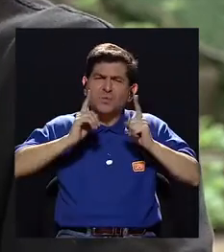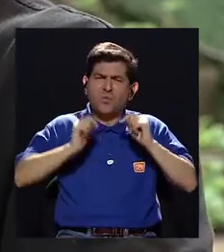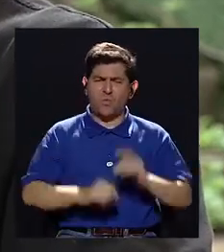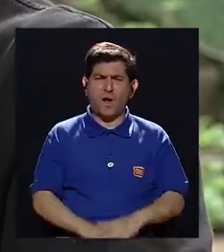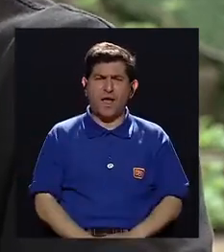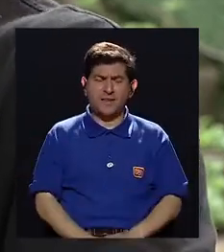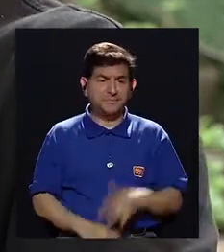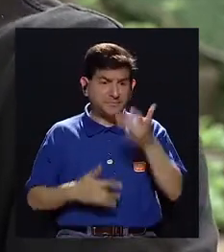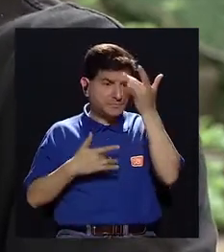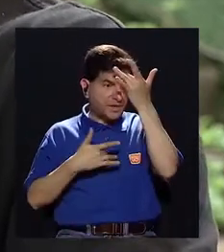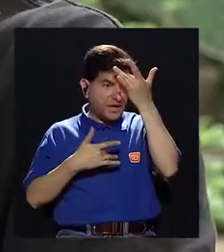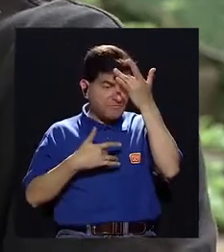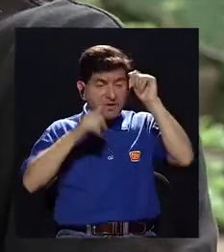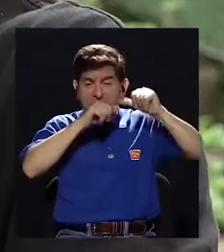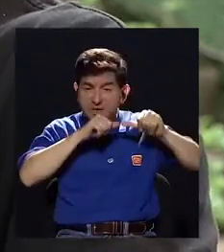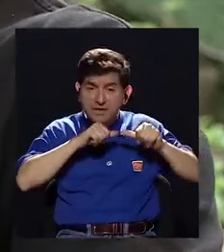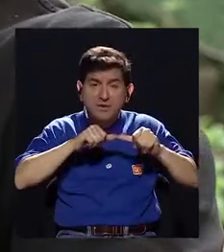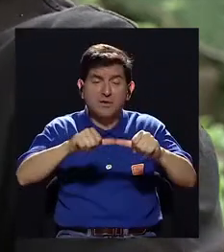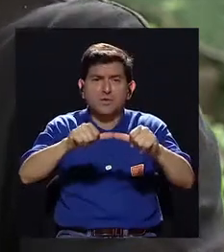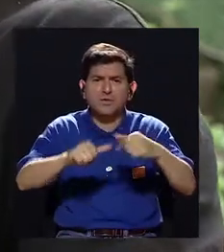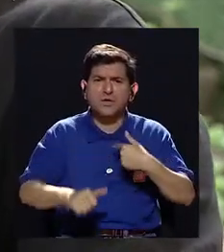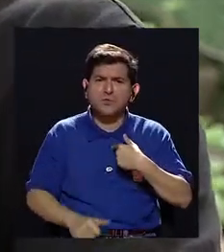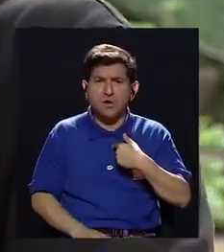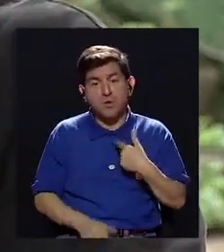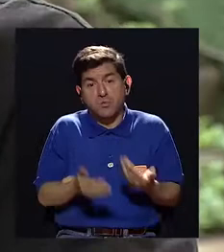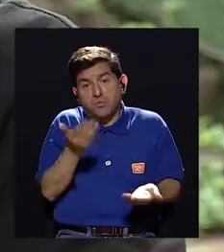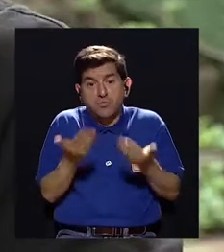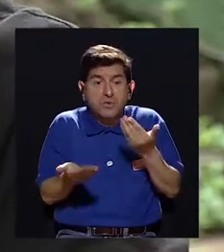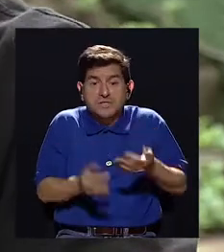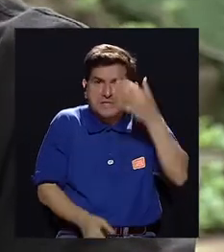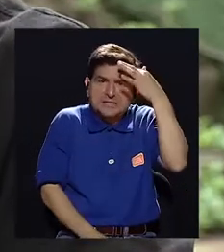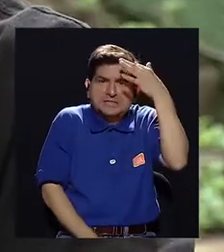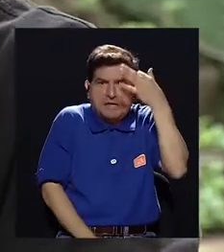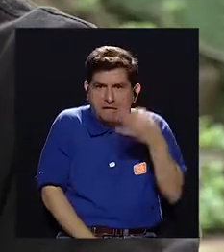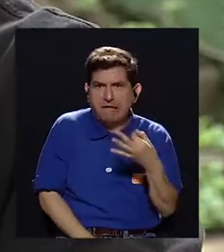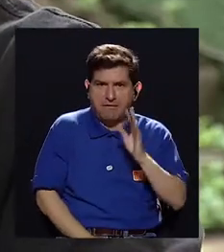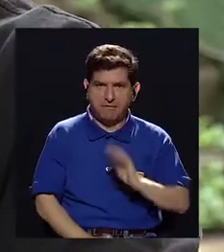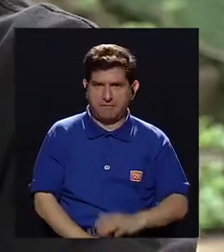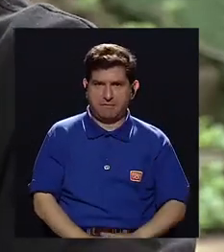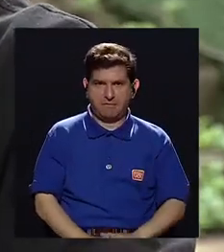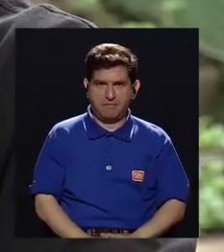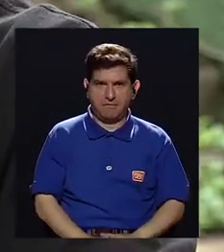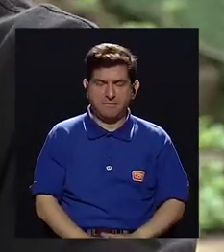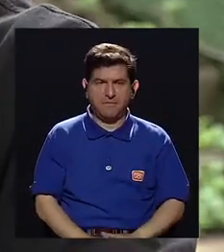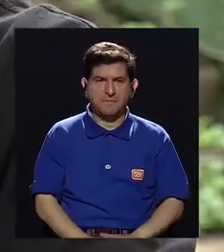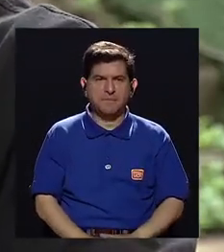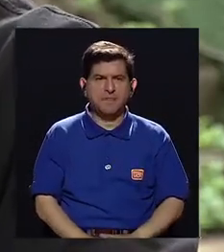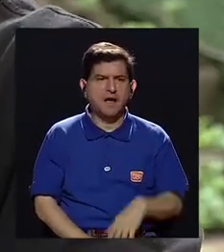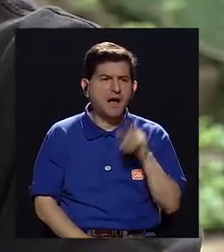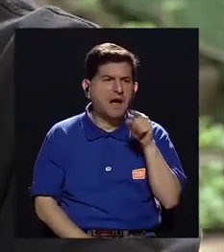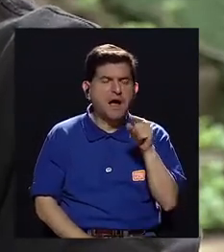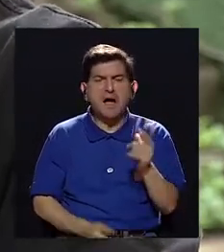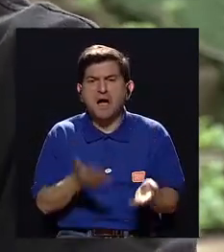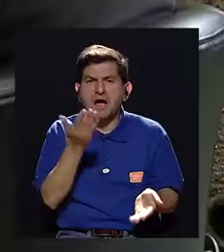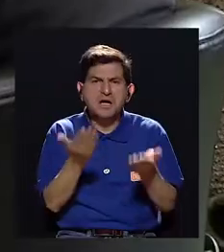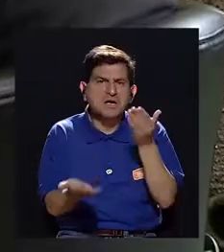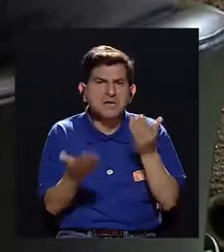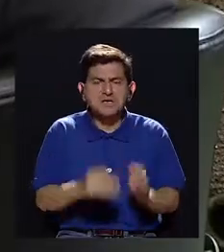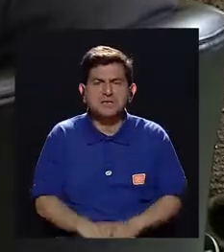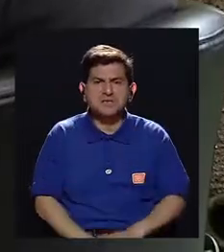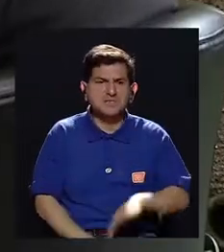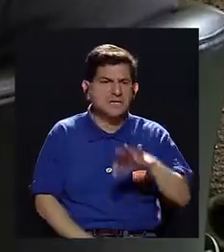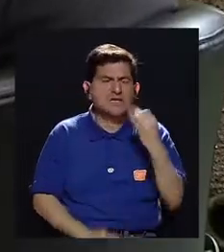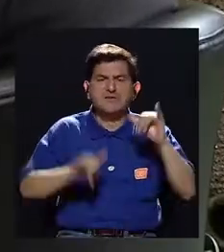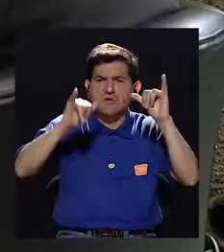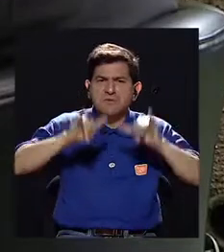obedece? Siendo una enfermedad crónica, uno pues tendería a pensar de que se mantiene